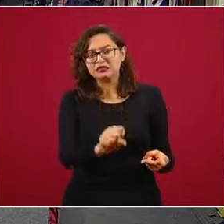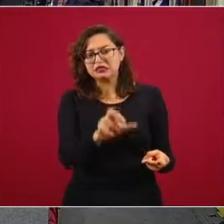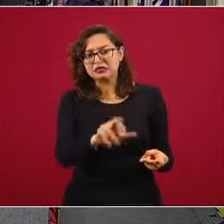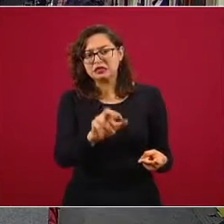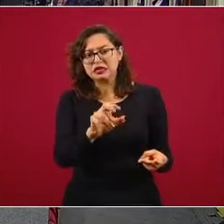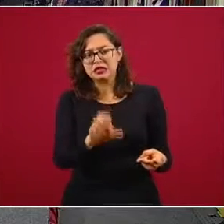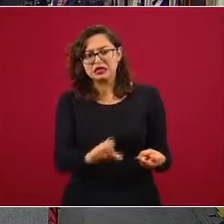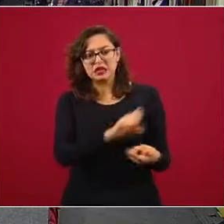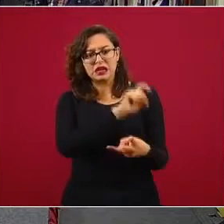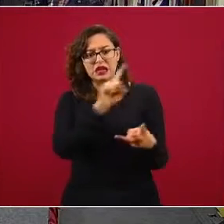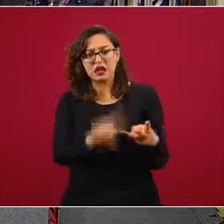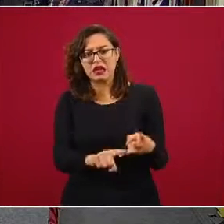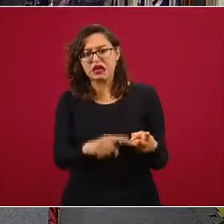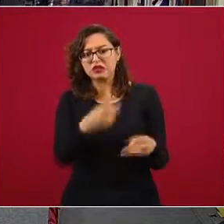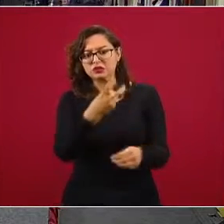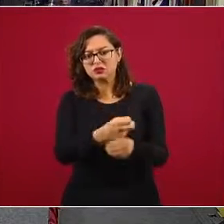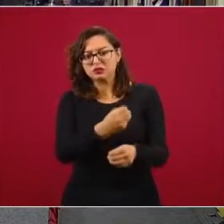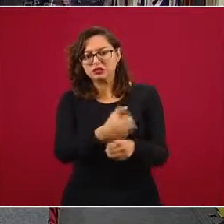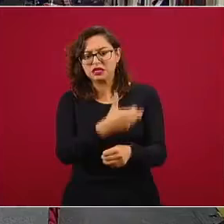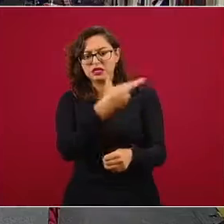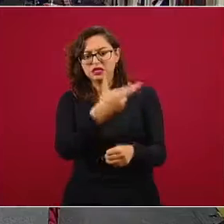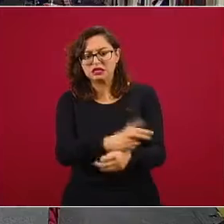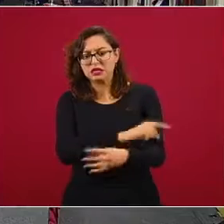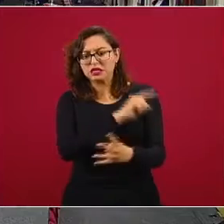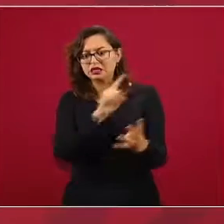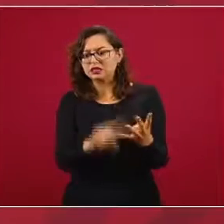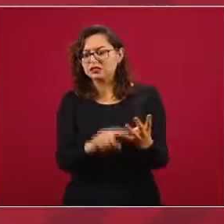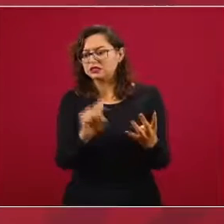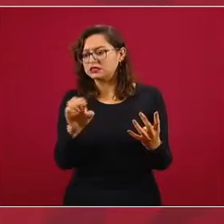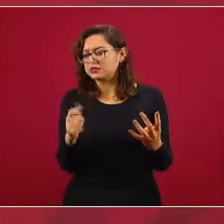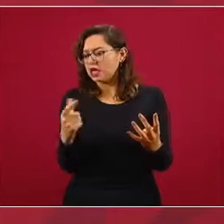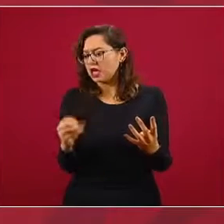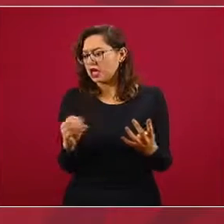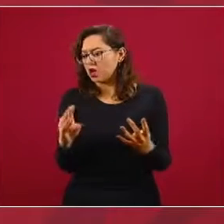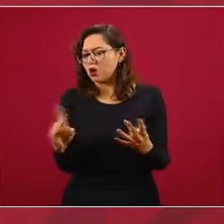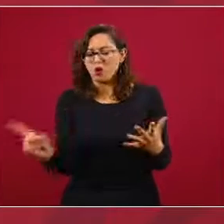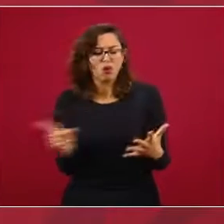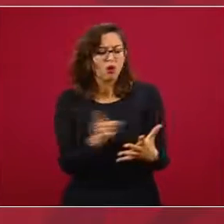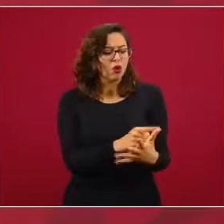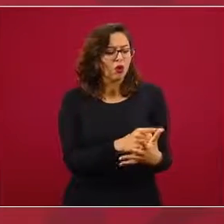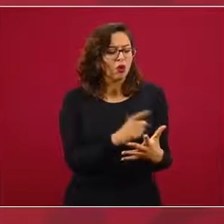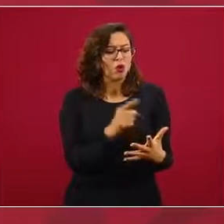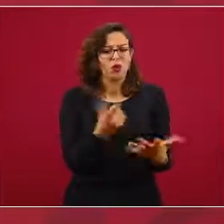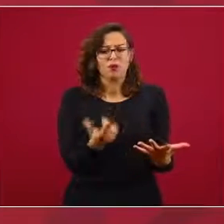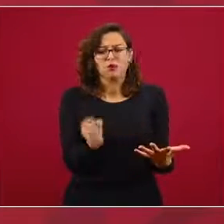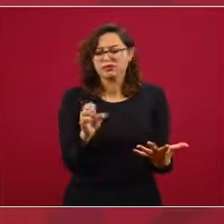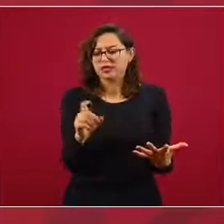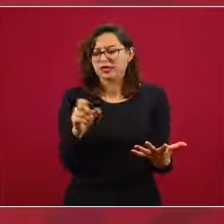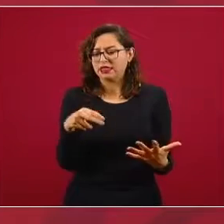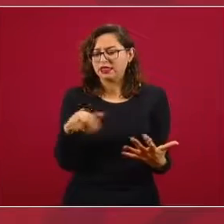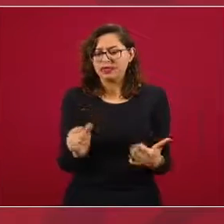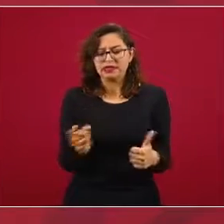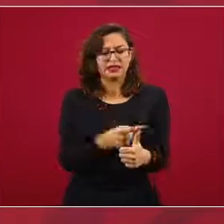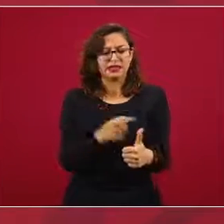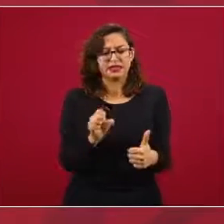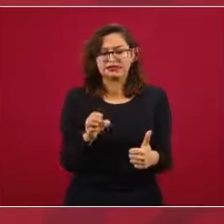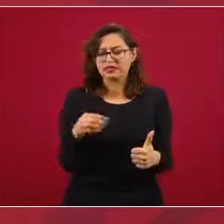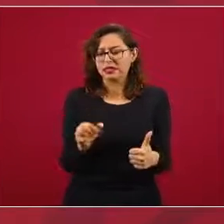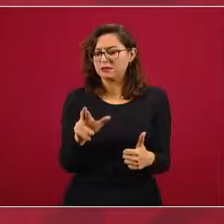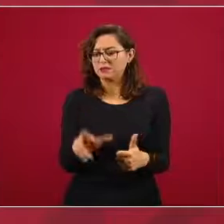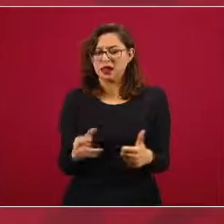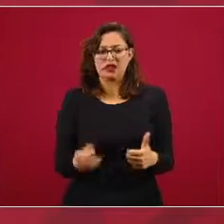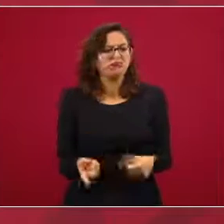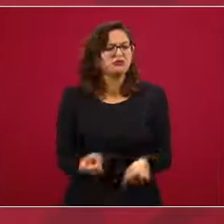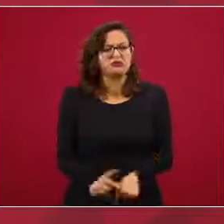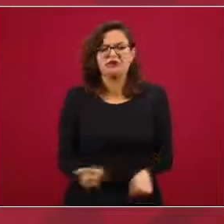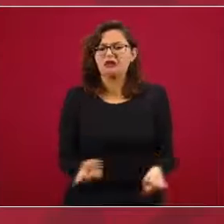Salud, con la secretaria de Gobernación, con el secretario de la Defensa, de Marina, nos reunimos todo el